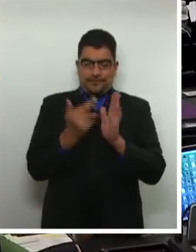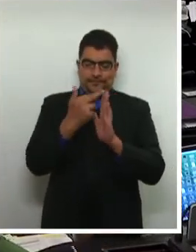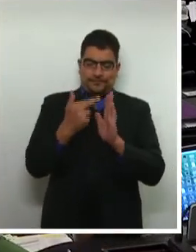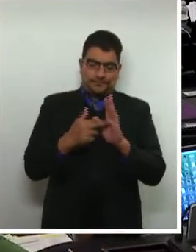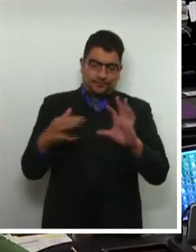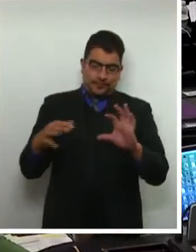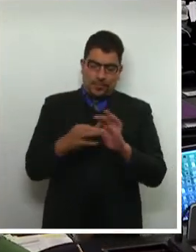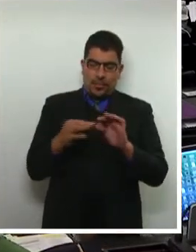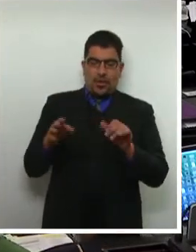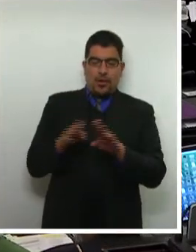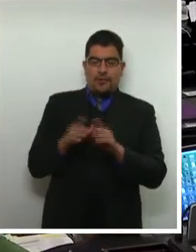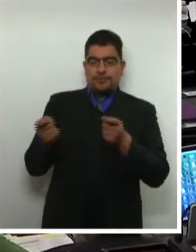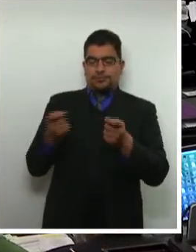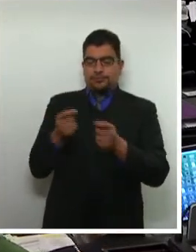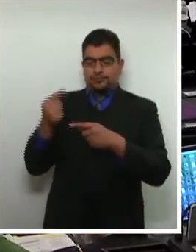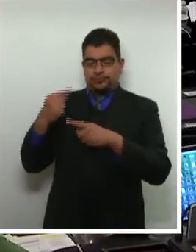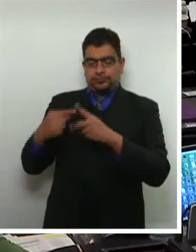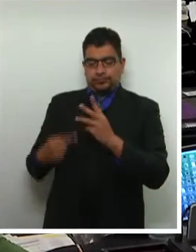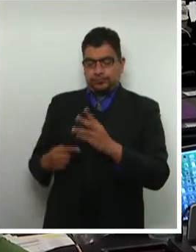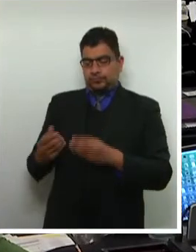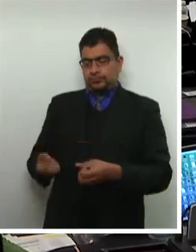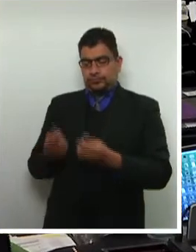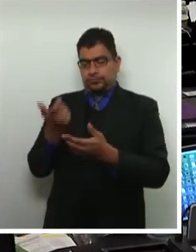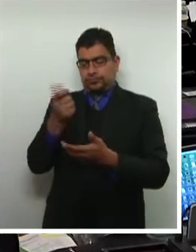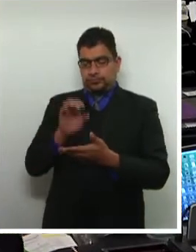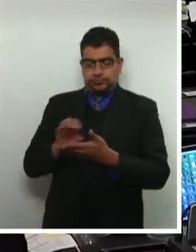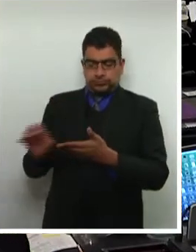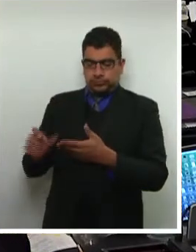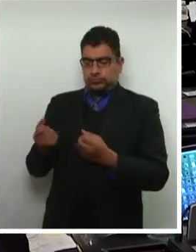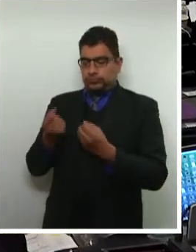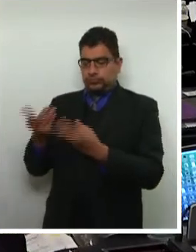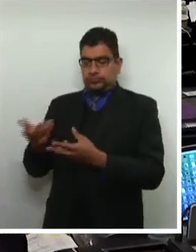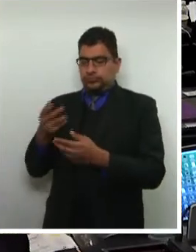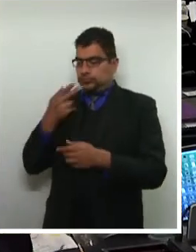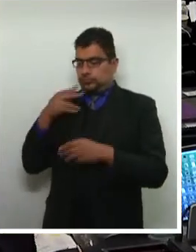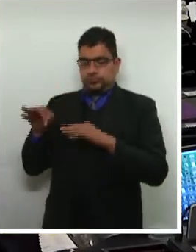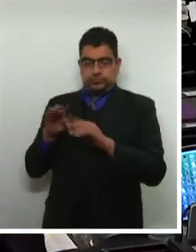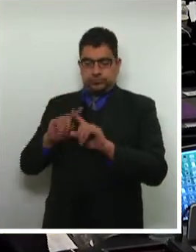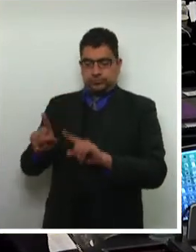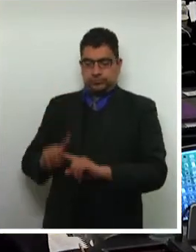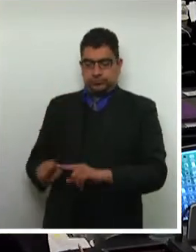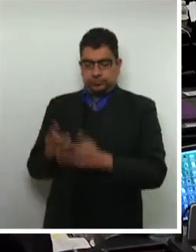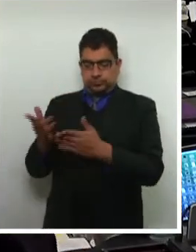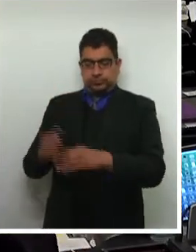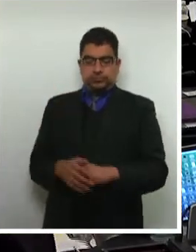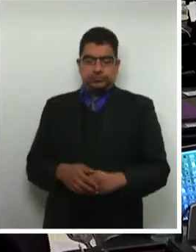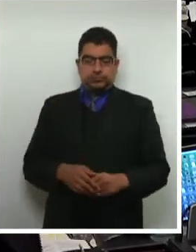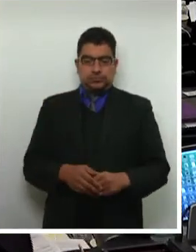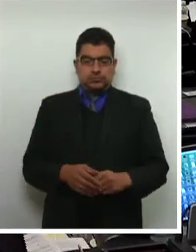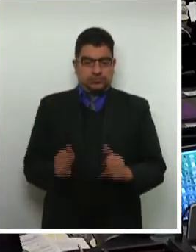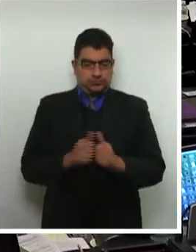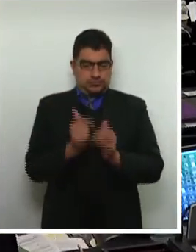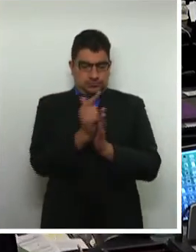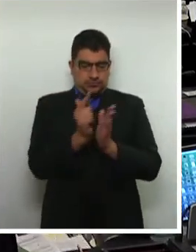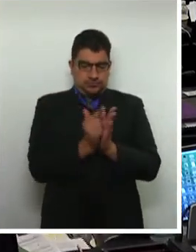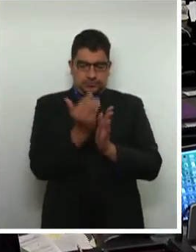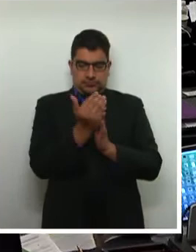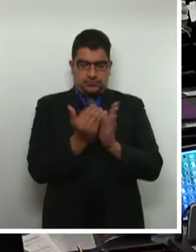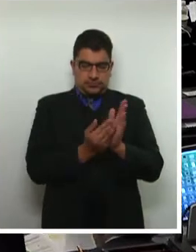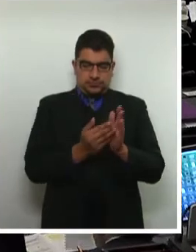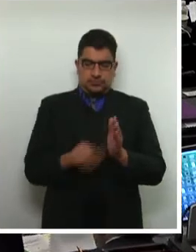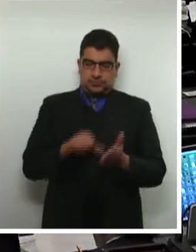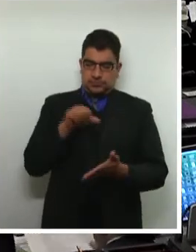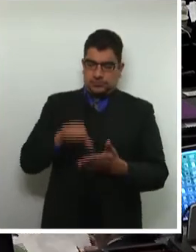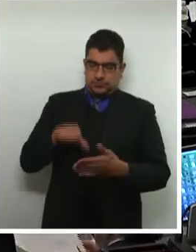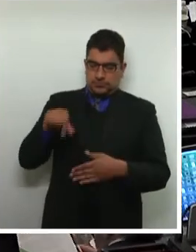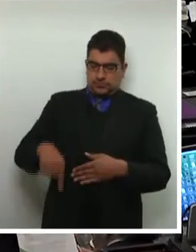su ámbito de jurisdicción, presupuesto y funciones. En los términos de la ley, el Centro Histórico